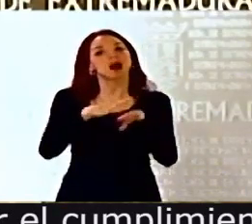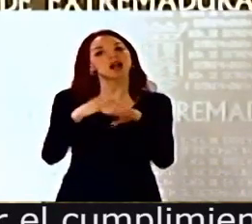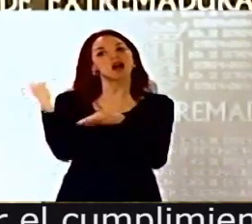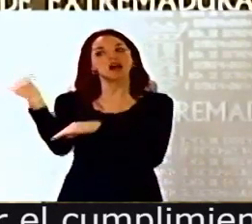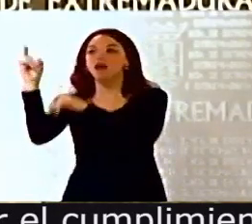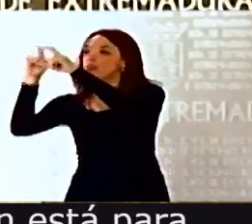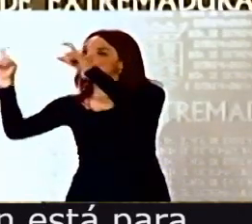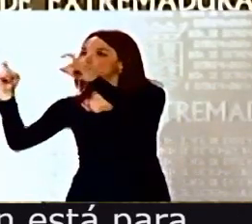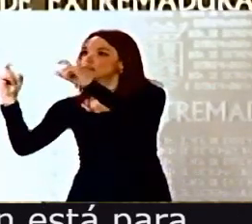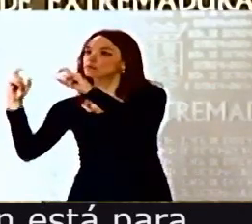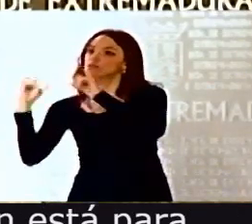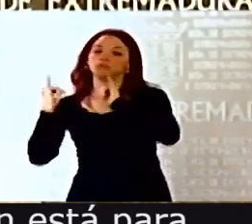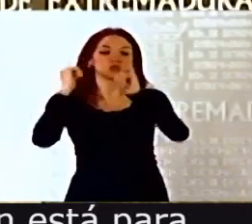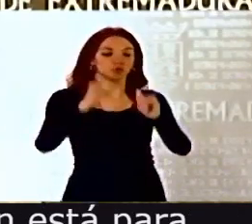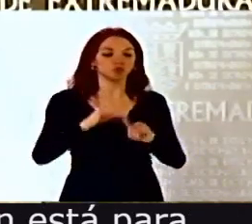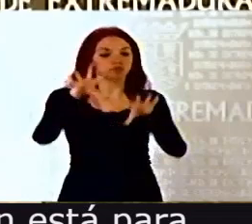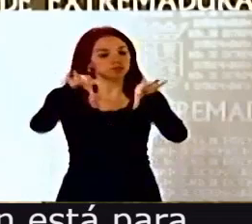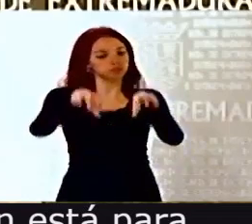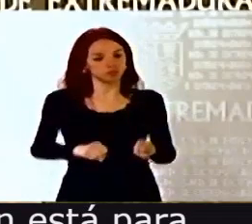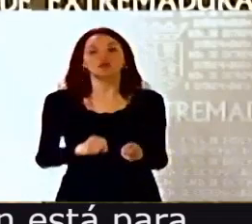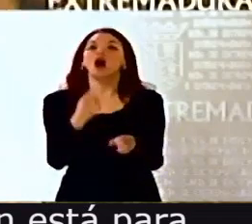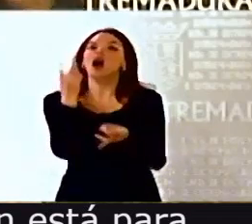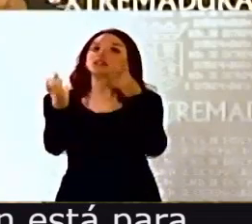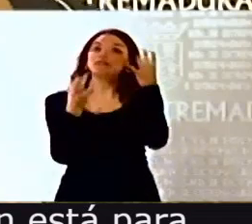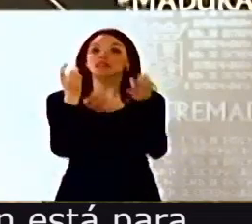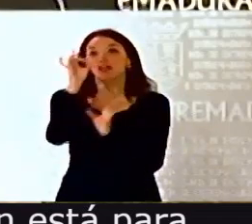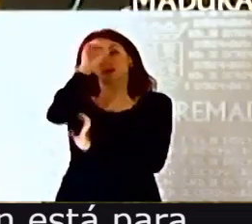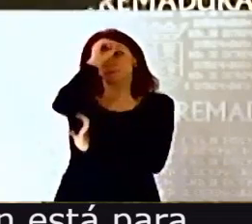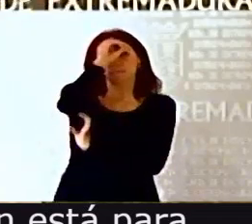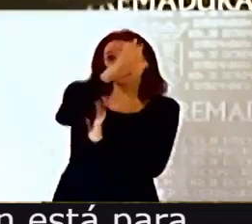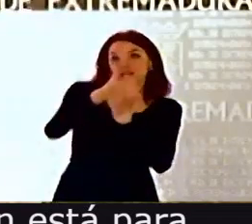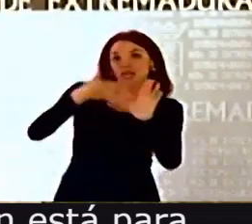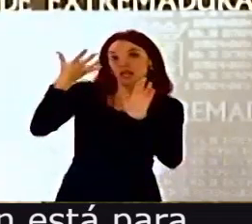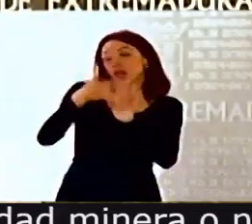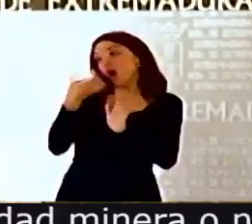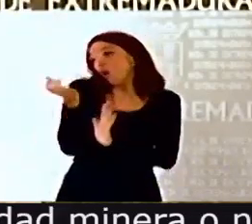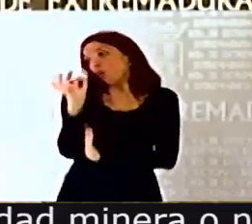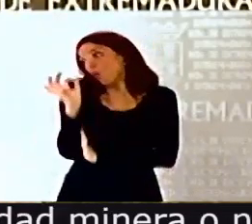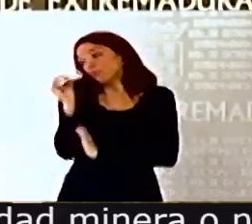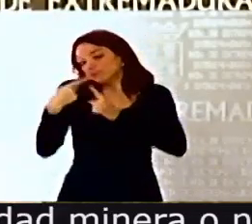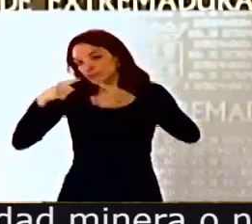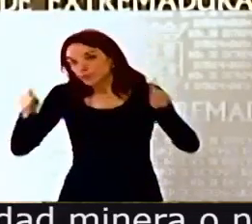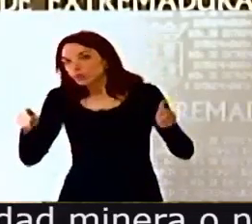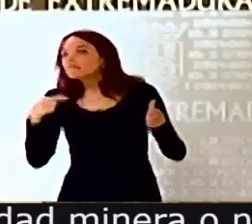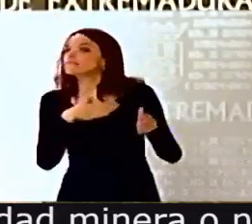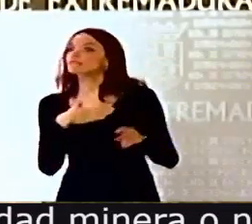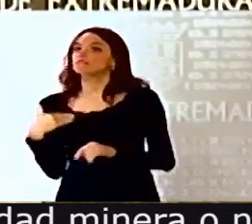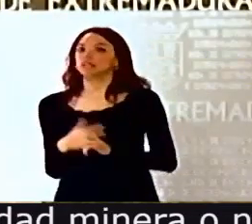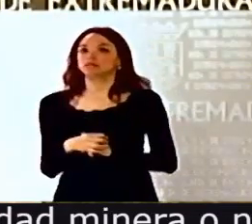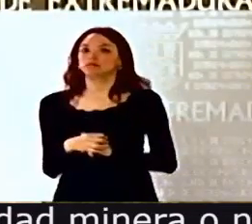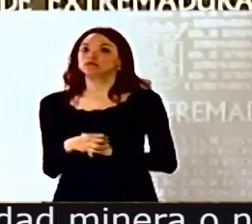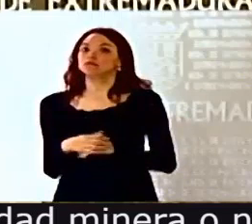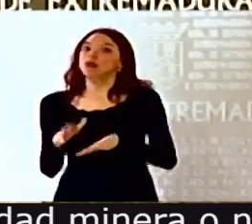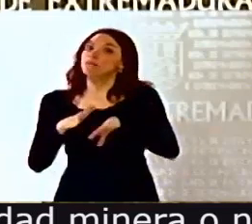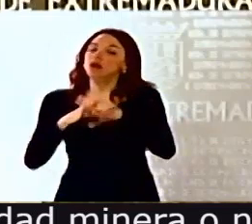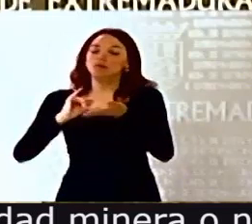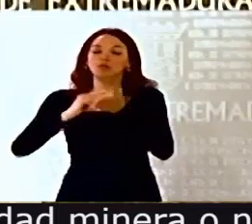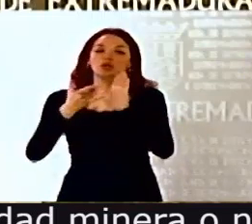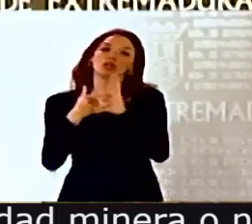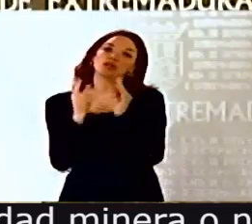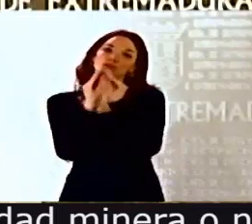quieren iniciar una actividad minera o no y que quieren generar pues un